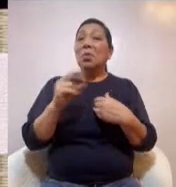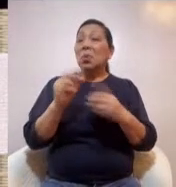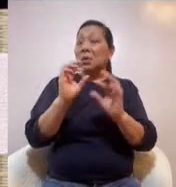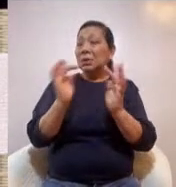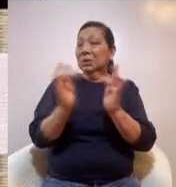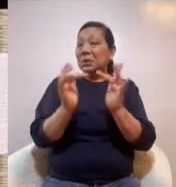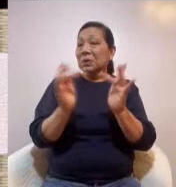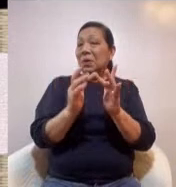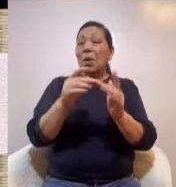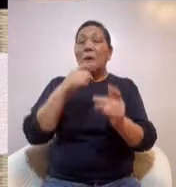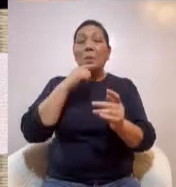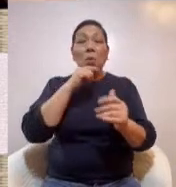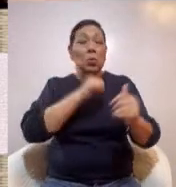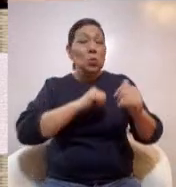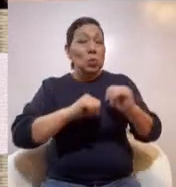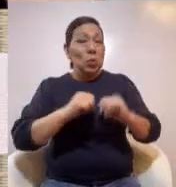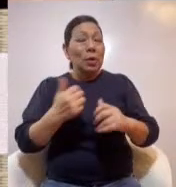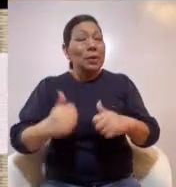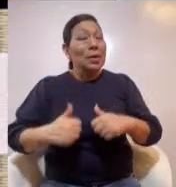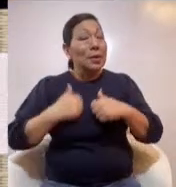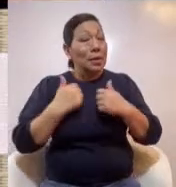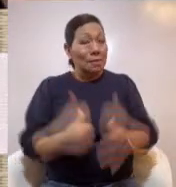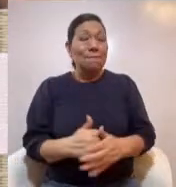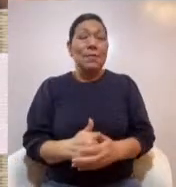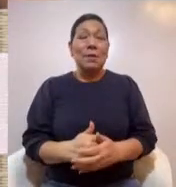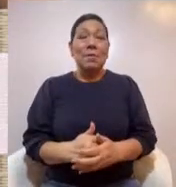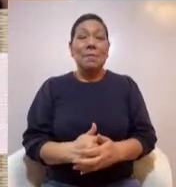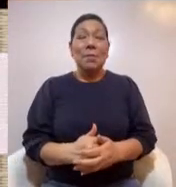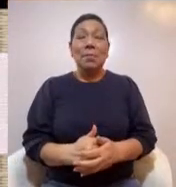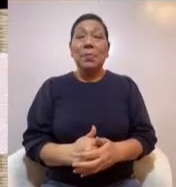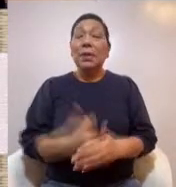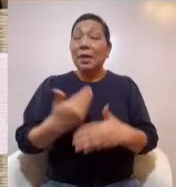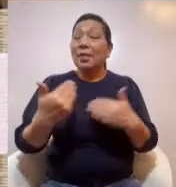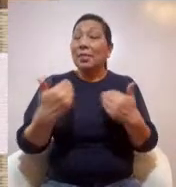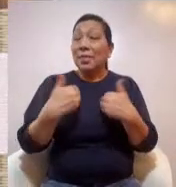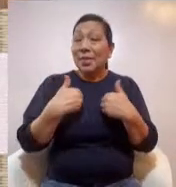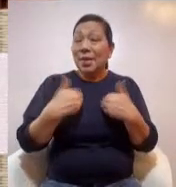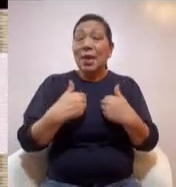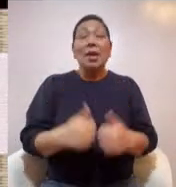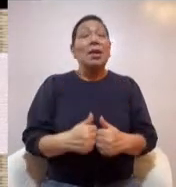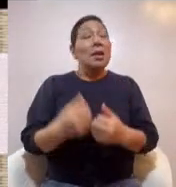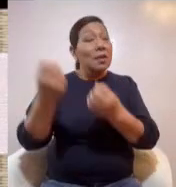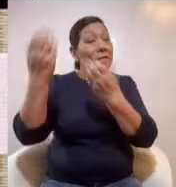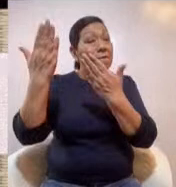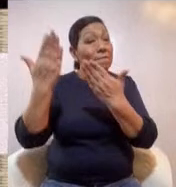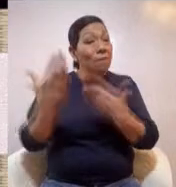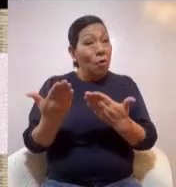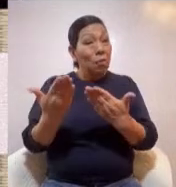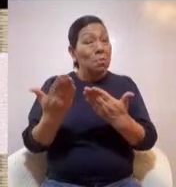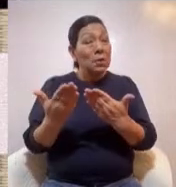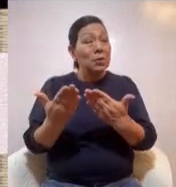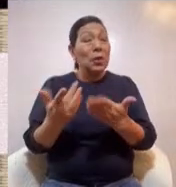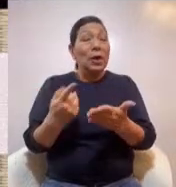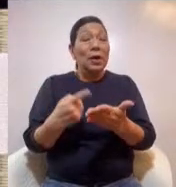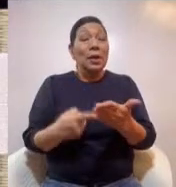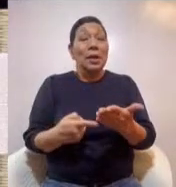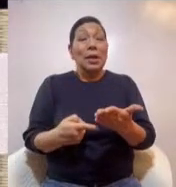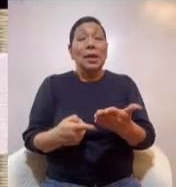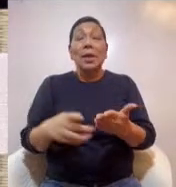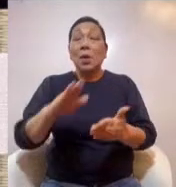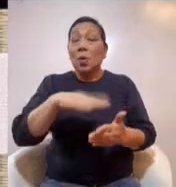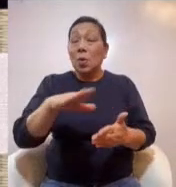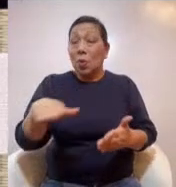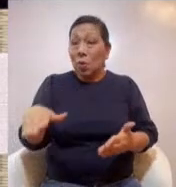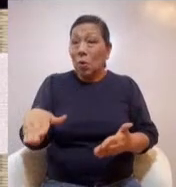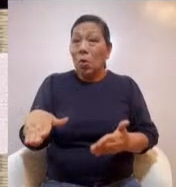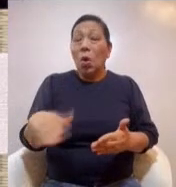tiene ningún vínculo con la mujer víctima o sobreviviente. Seguimos teniendo información que da cuenta